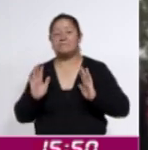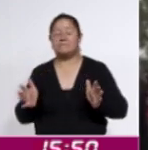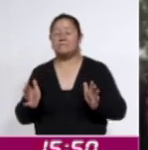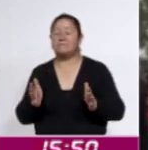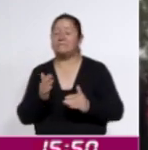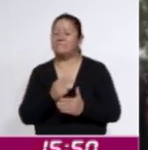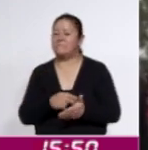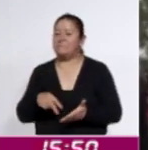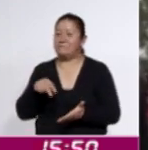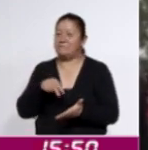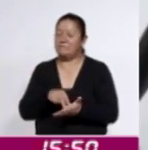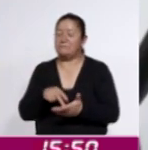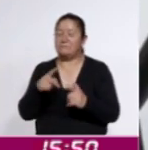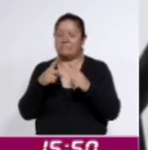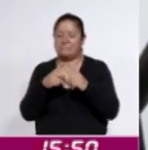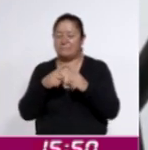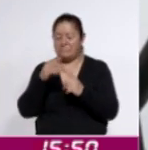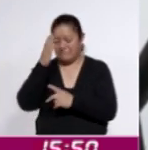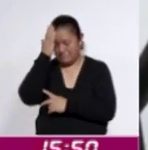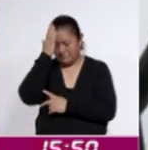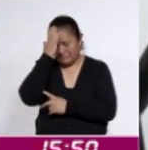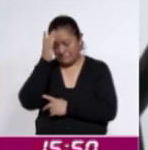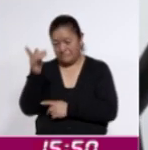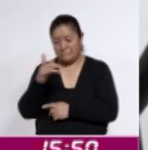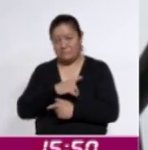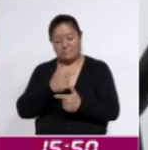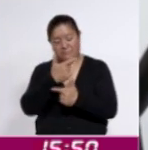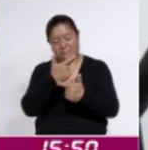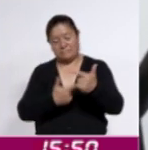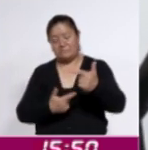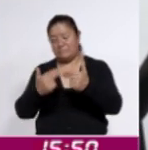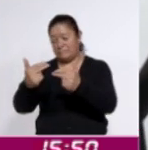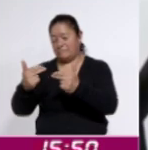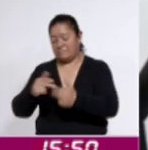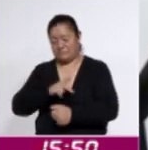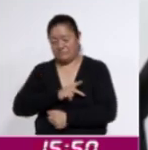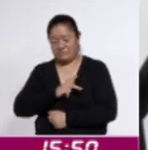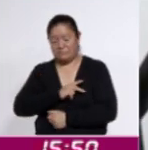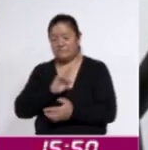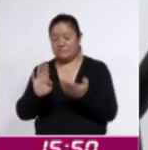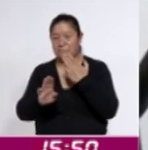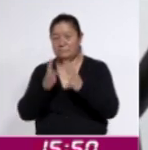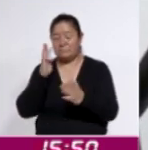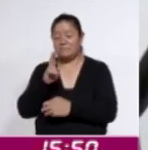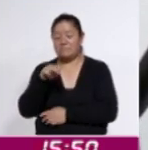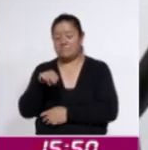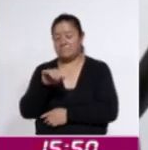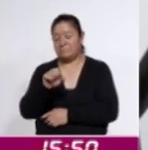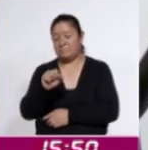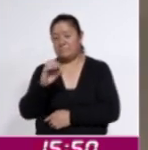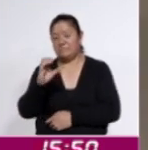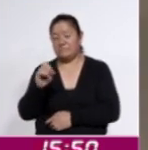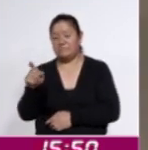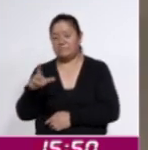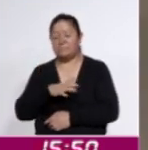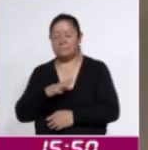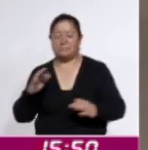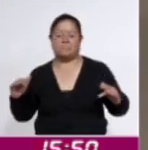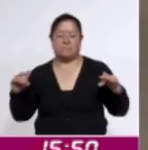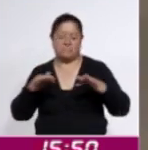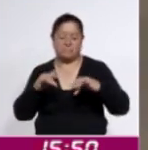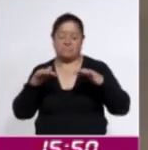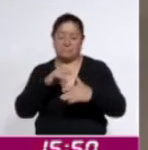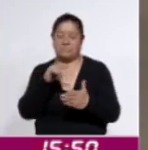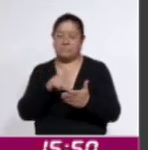mayores catedrales de Occidente, inscrita en la lista del Patrimonio Mundial de la UNESCO y uno de los monumentos más visitados de